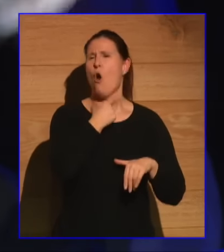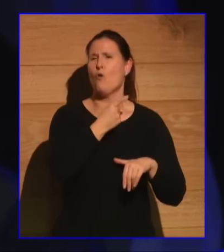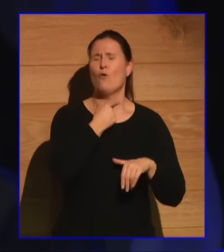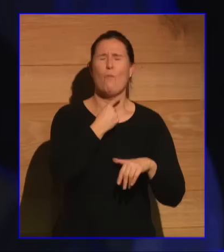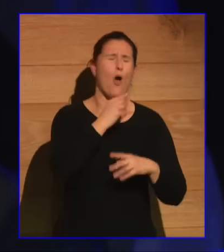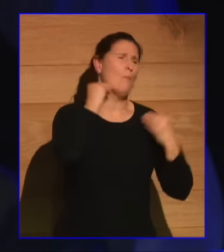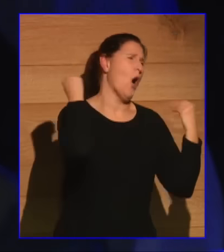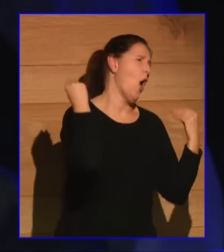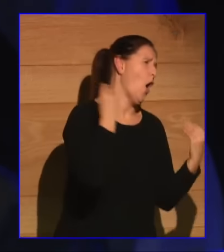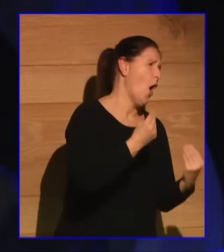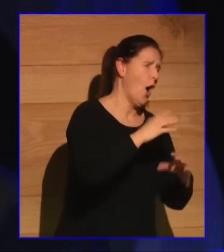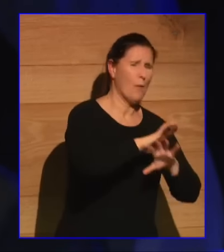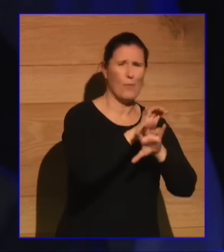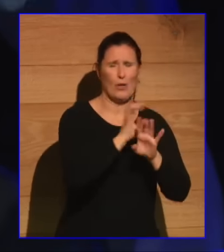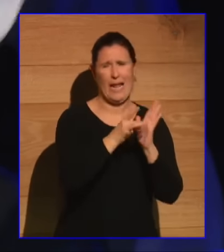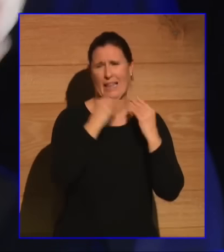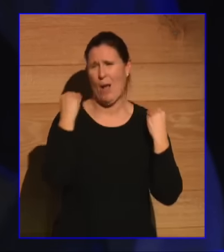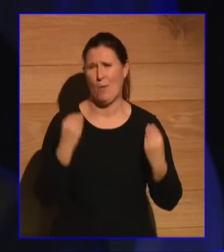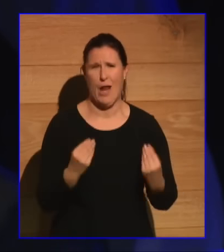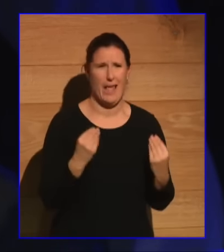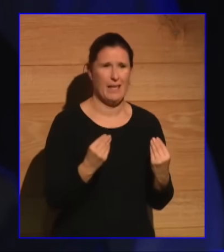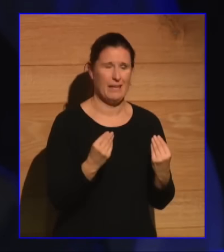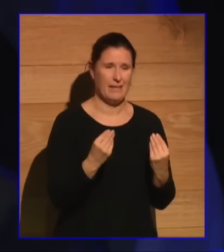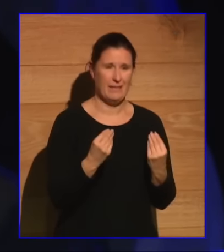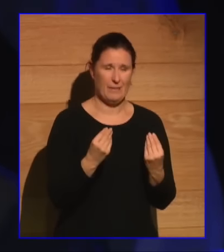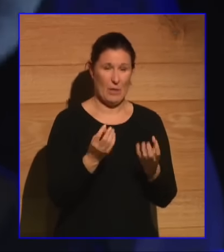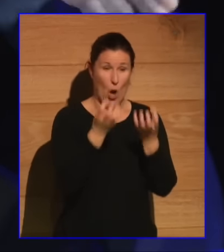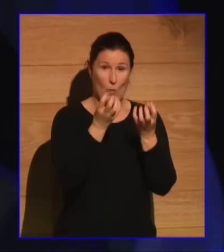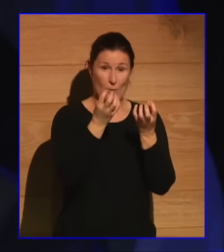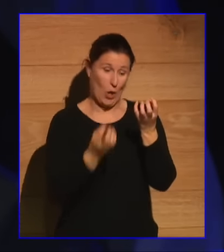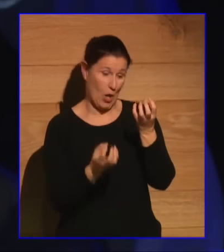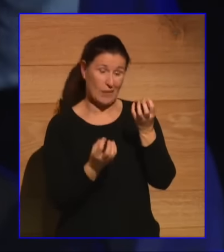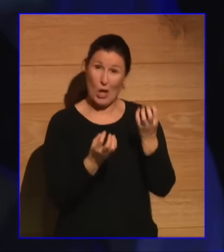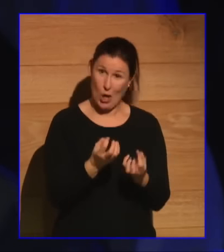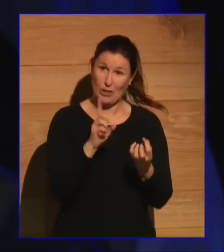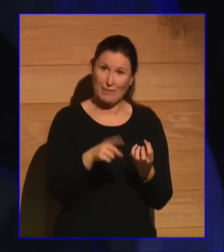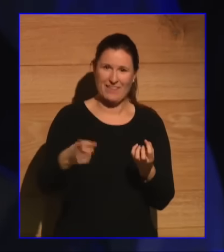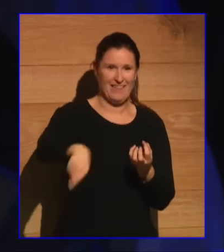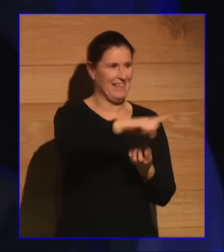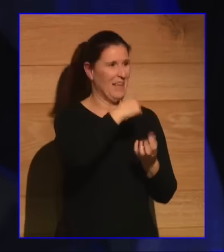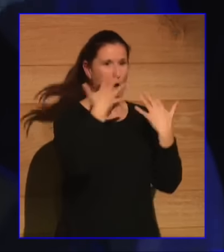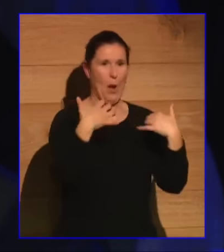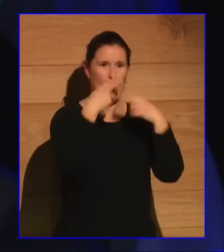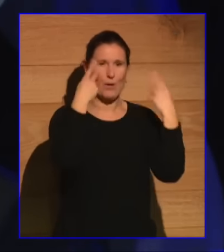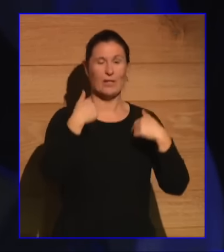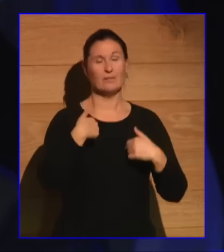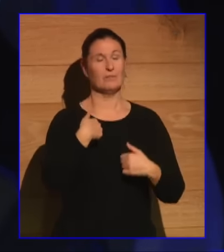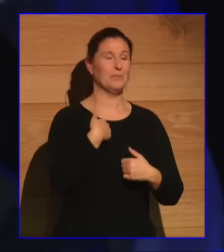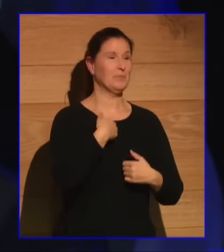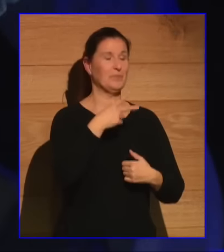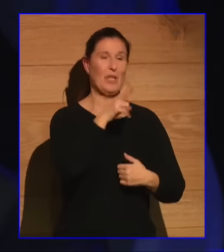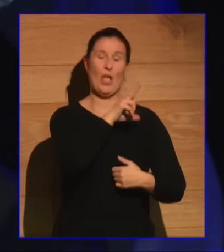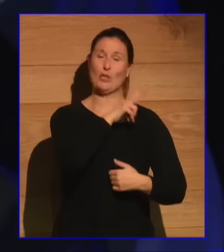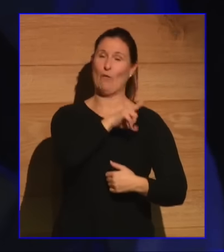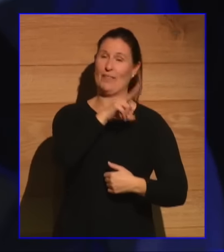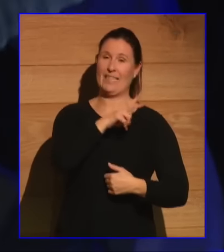inteligente aquí, de roscones, de todo. Pero un huevo colgando. Este es el público supuestamente sofisticado